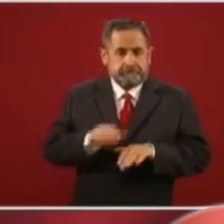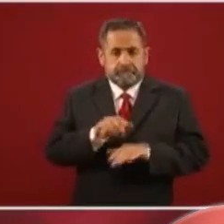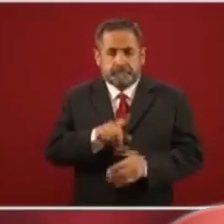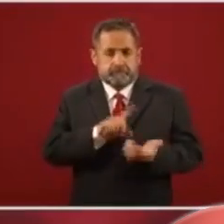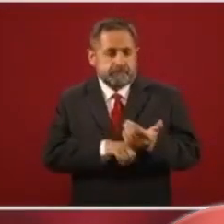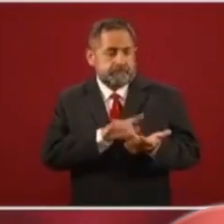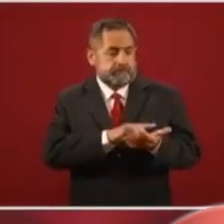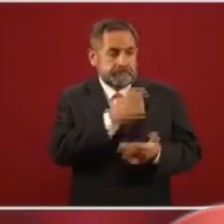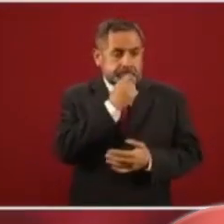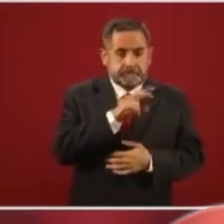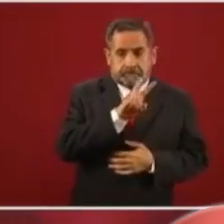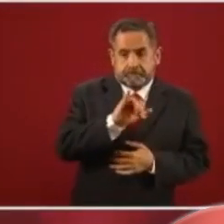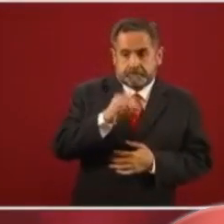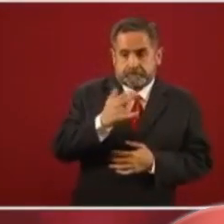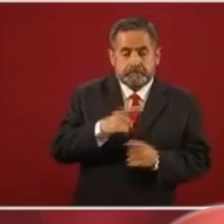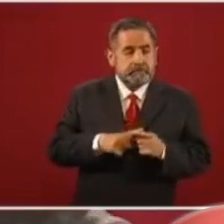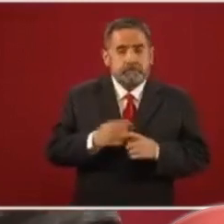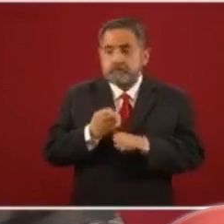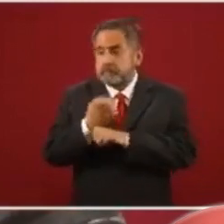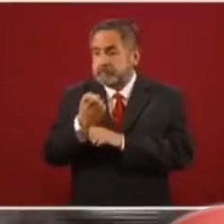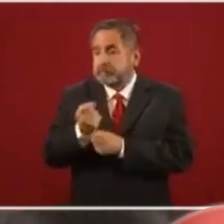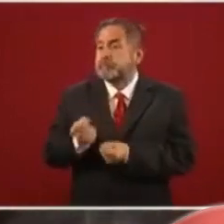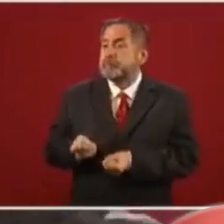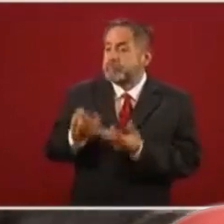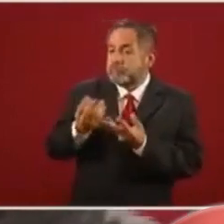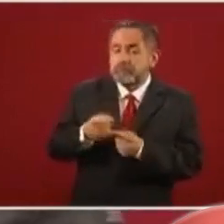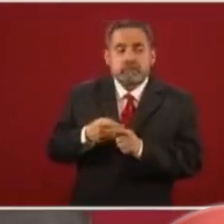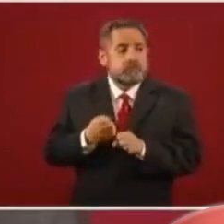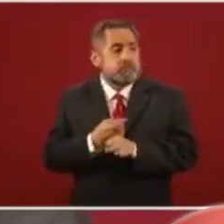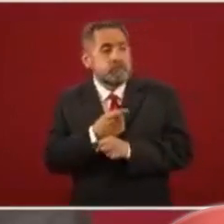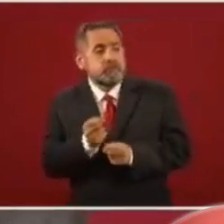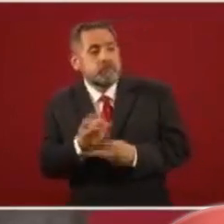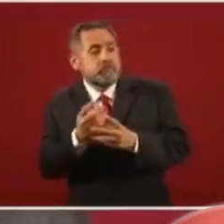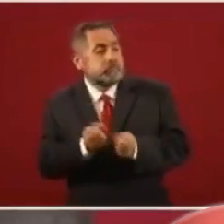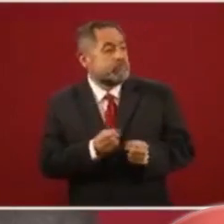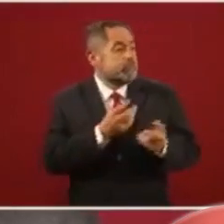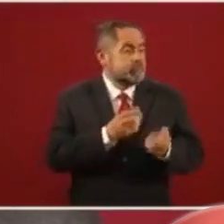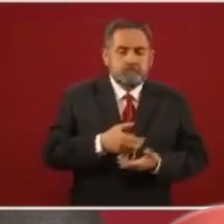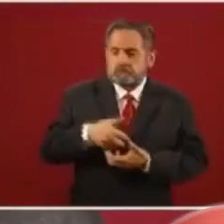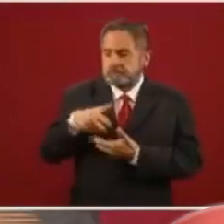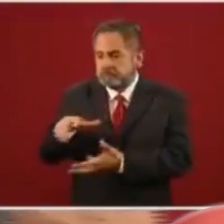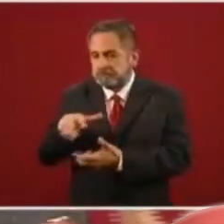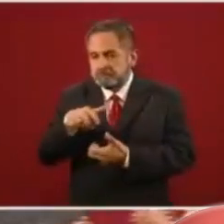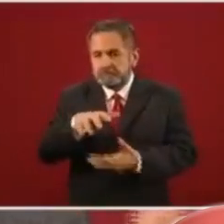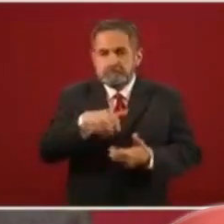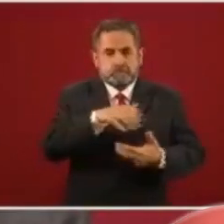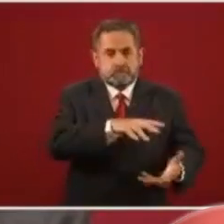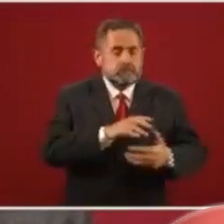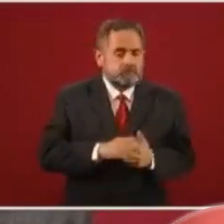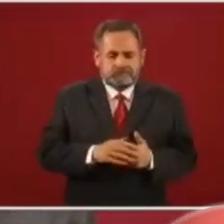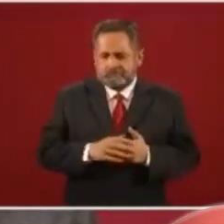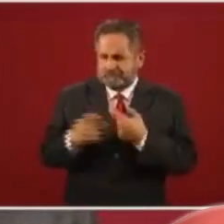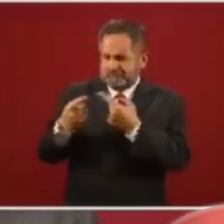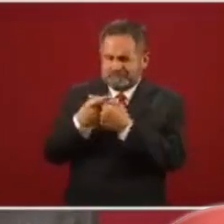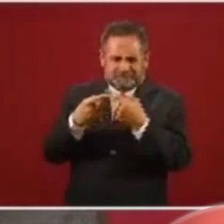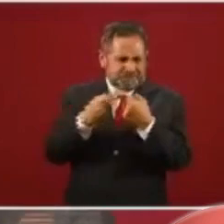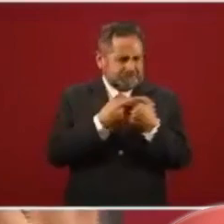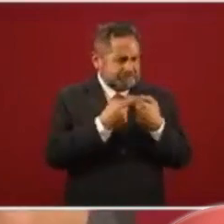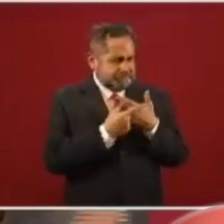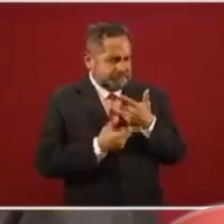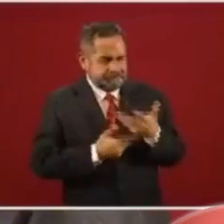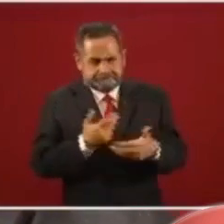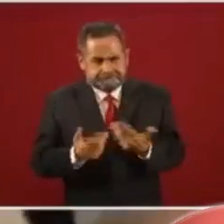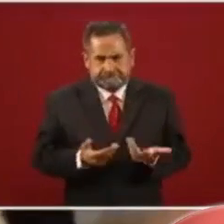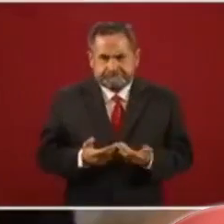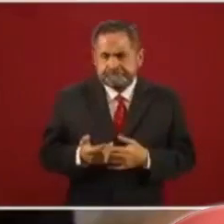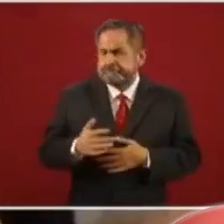1 quiere tantas piezas de este, estado 2 tantas piezas de aquel otro, que no hacían sentido. Entonces lo